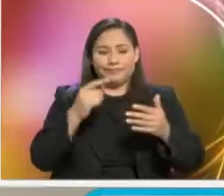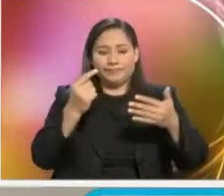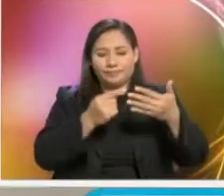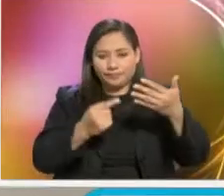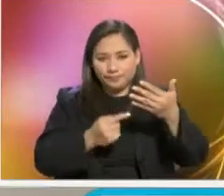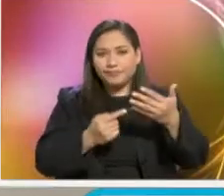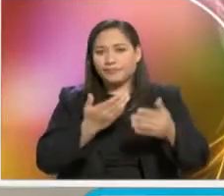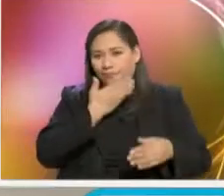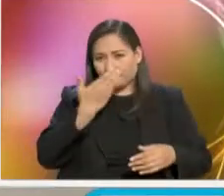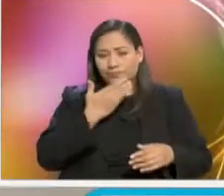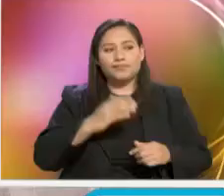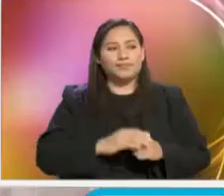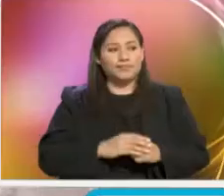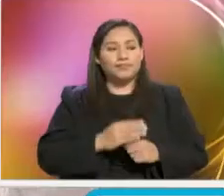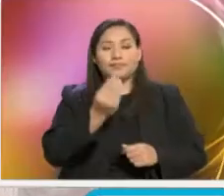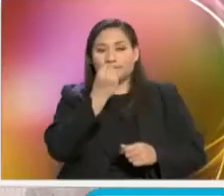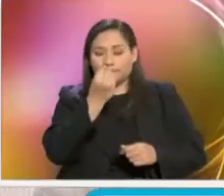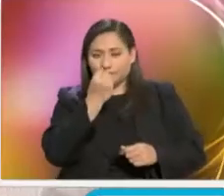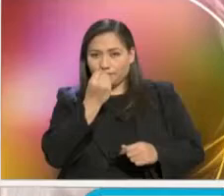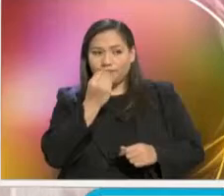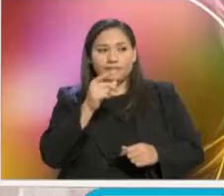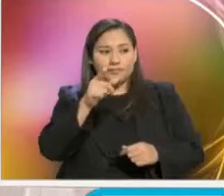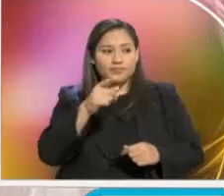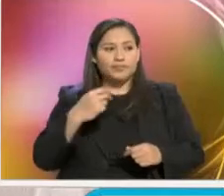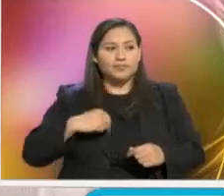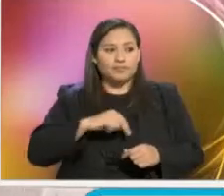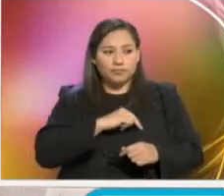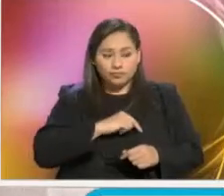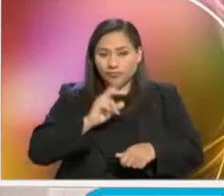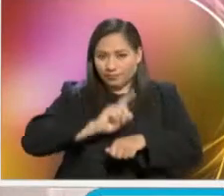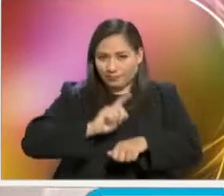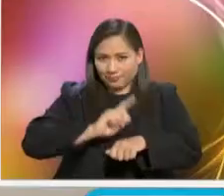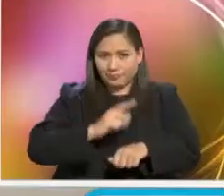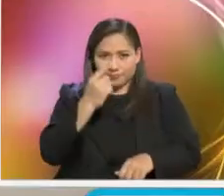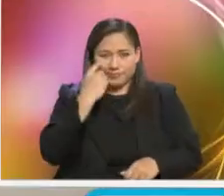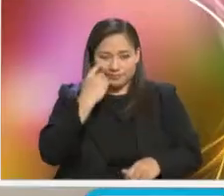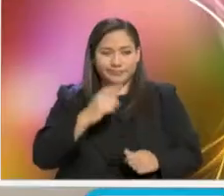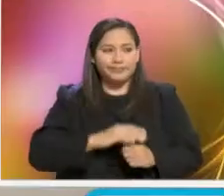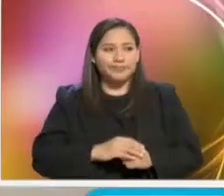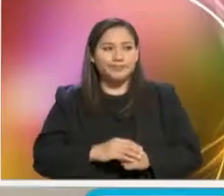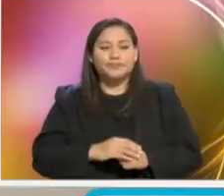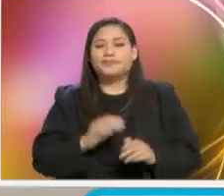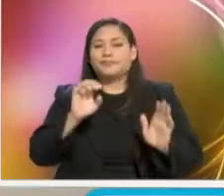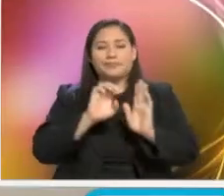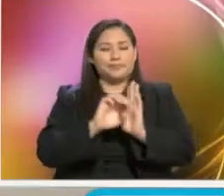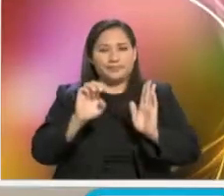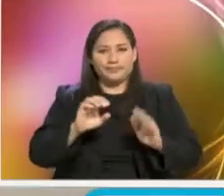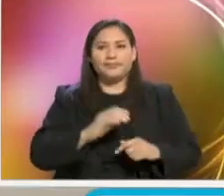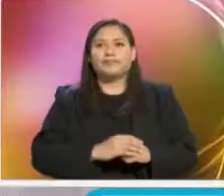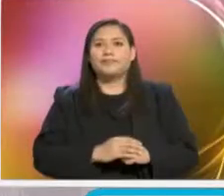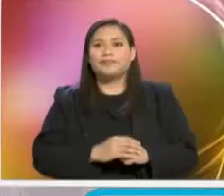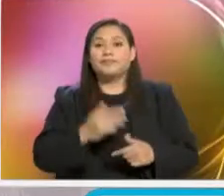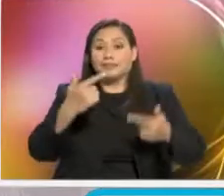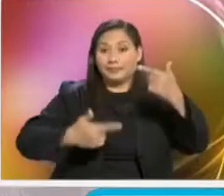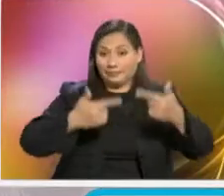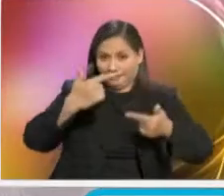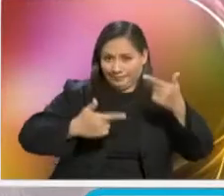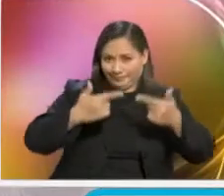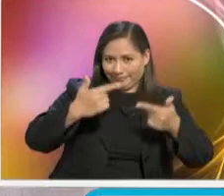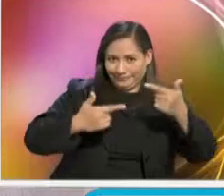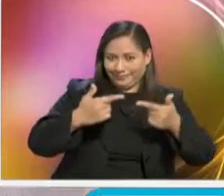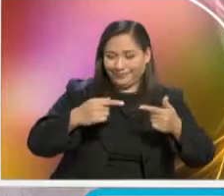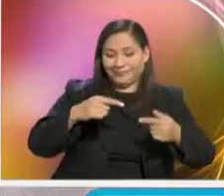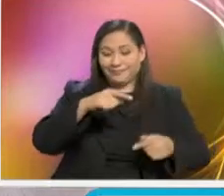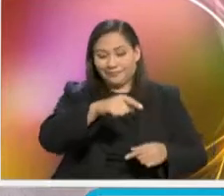muy típicos, muy comunes de la alimentación que llevamos nosotros diariamente. Vamos a poner el ejemplo de las leches. Por ejemplo,